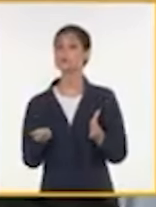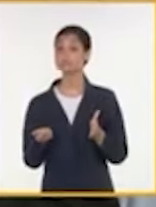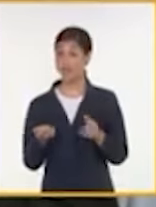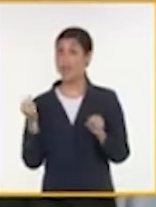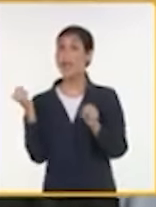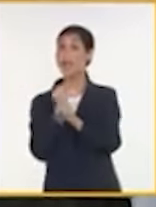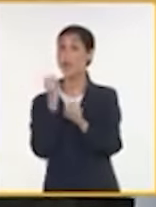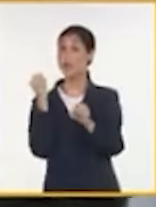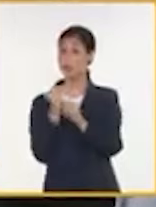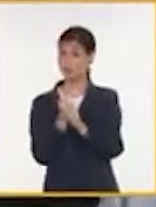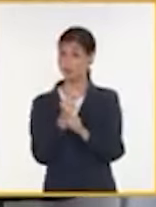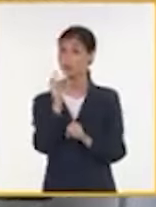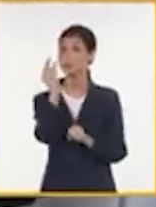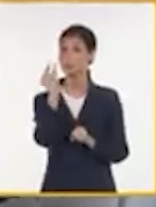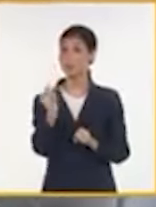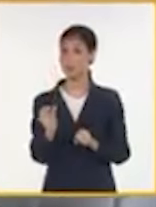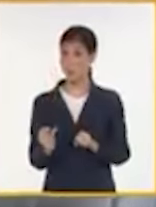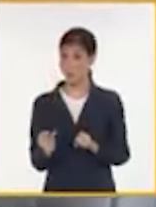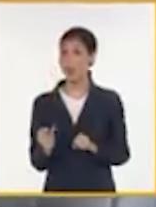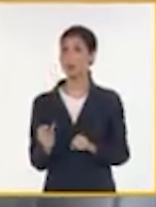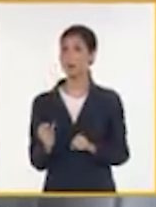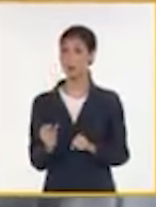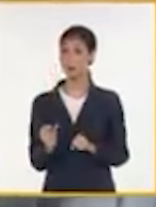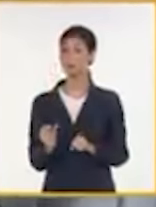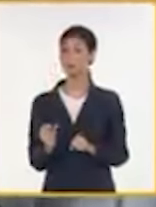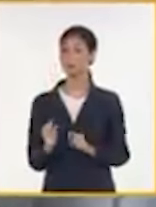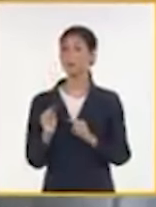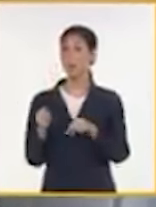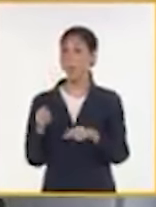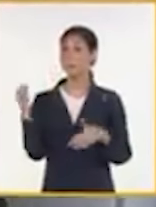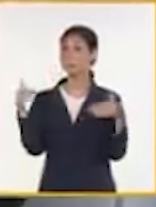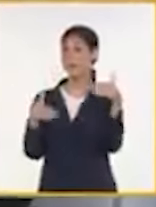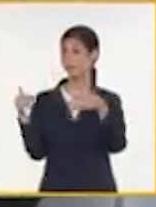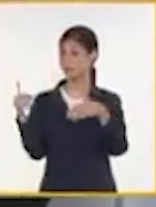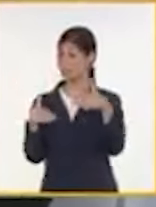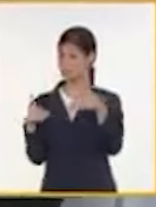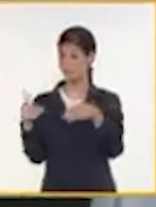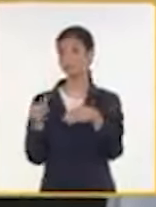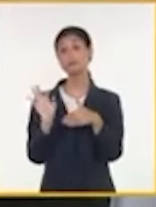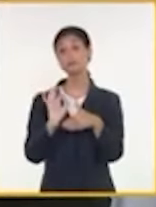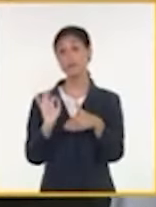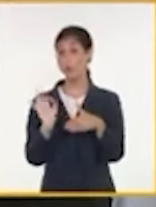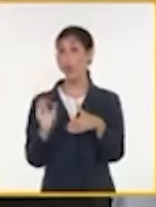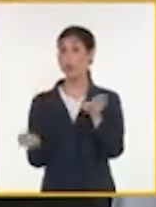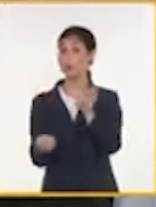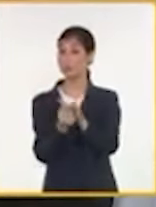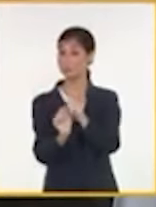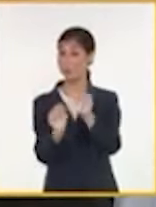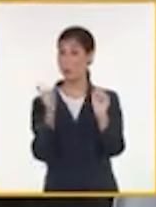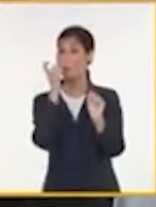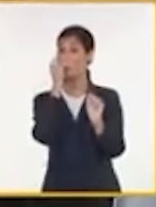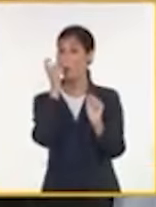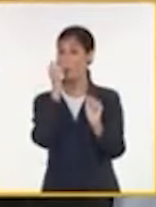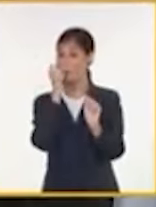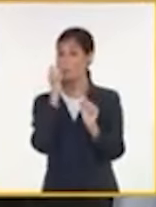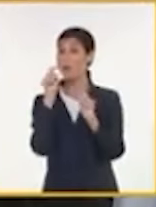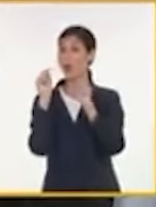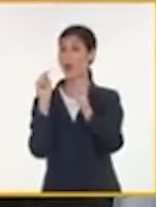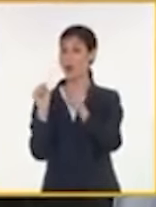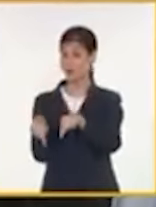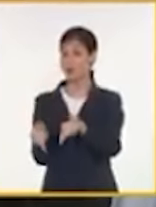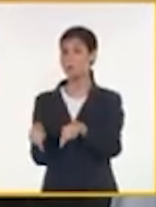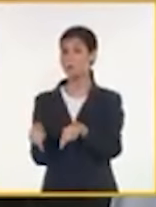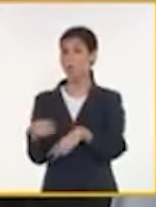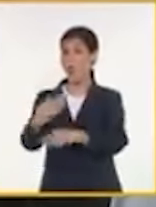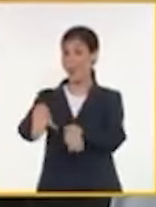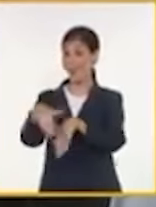participando un contr contrarrevolucionario también archiconocido terrorista que pulula en las calles de Miami